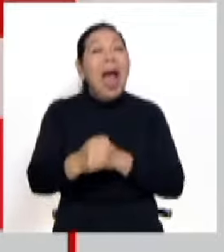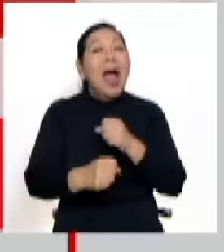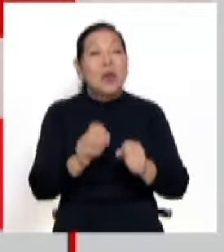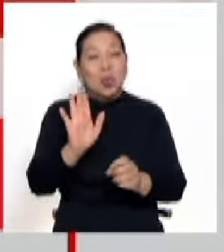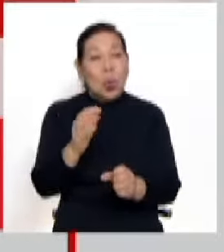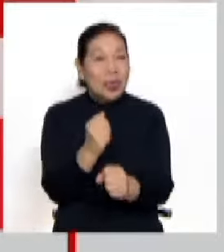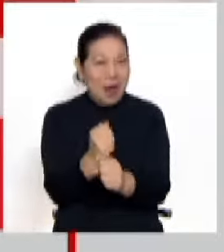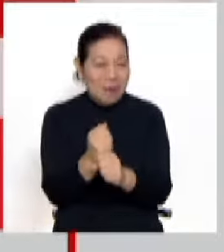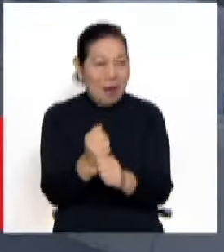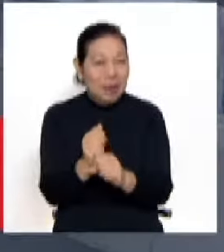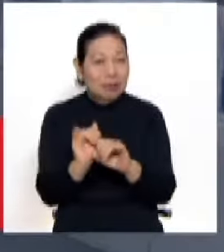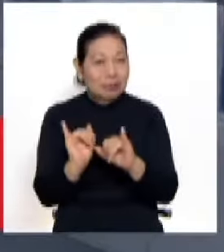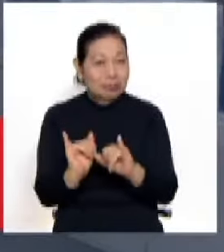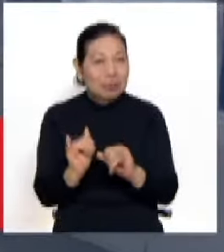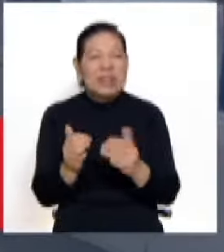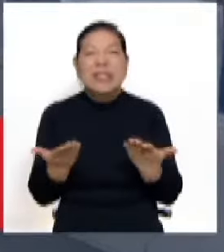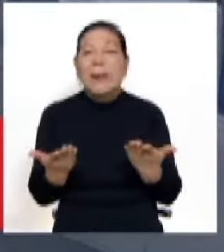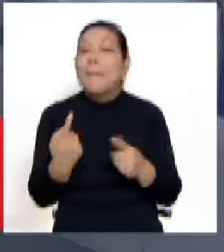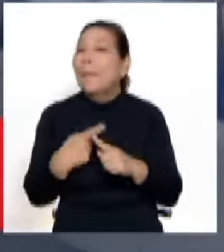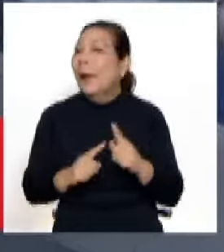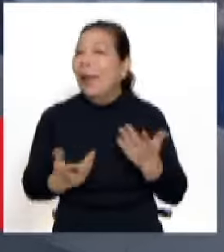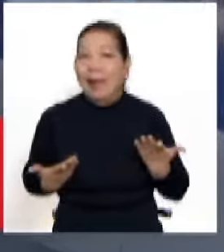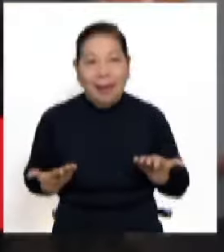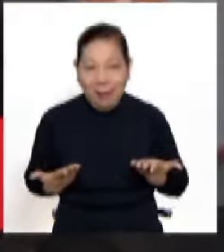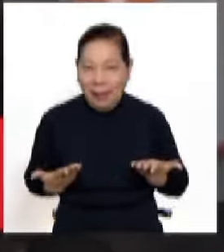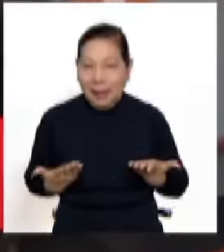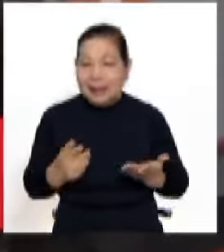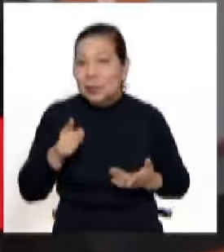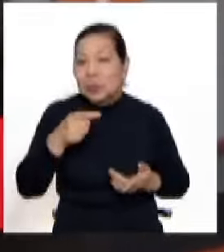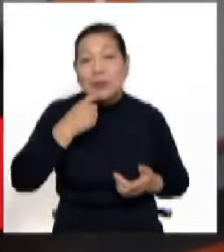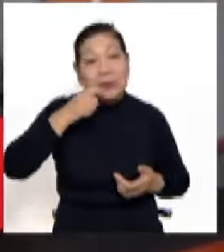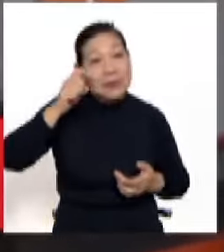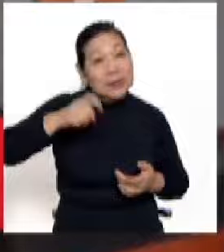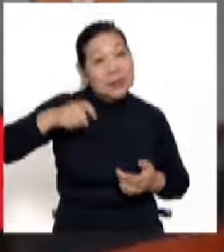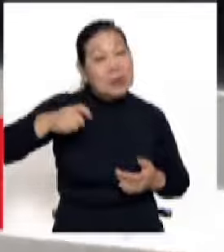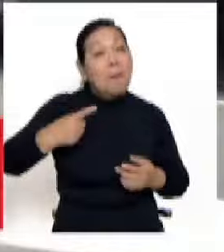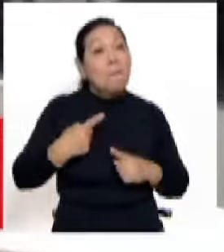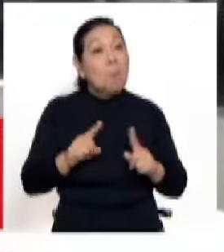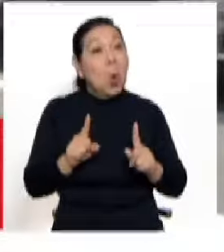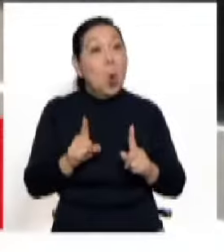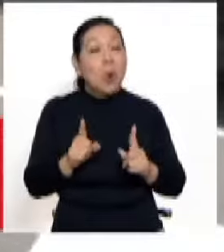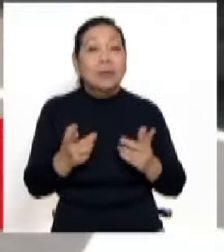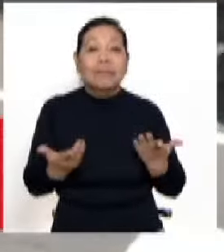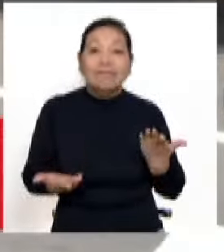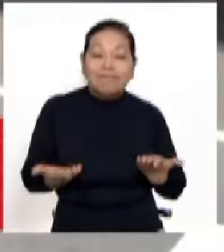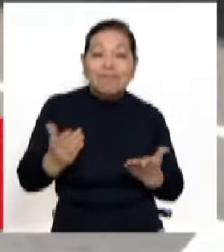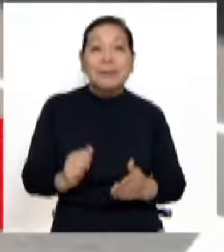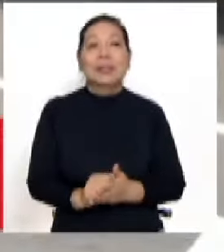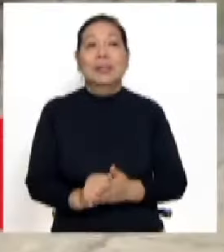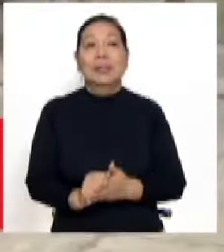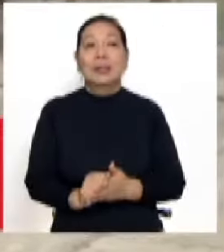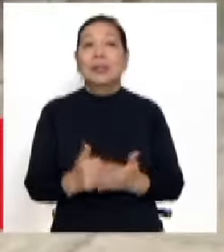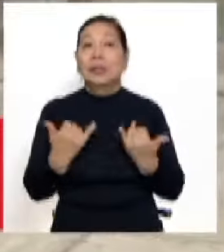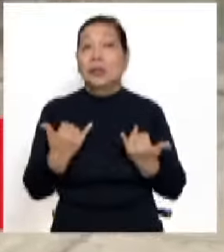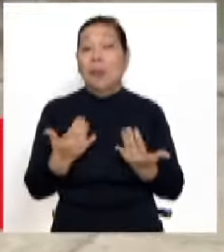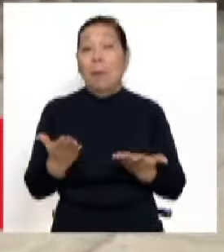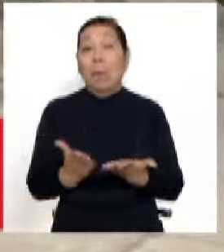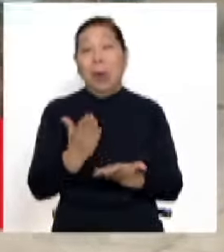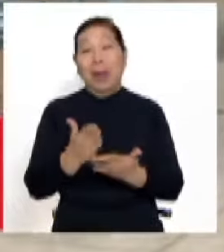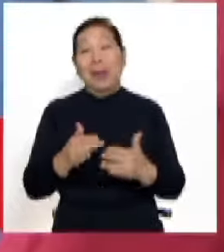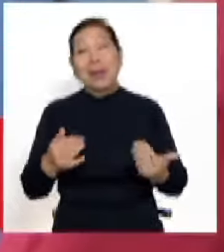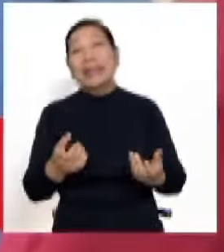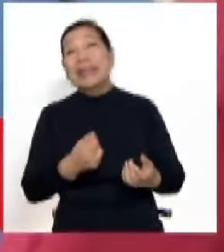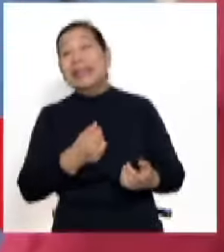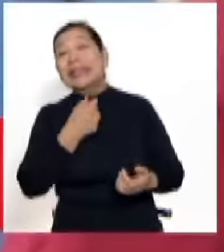tiempo de servicios. Esto con el fin de cubrir sus necesidades por la causa de la actual crisis